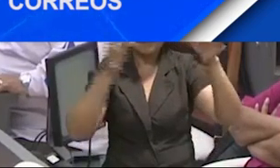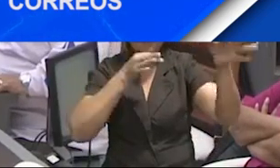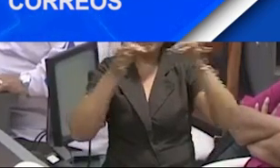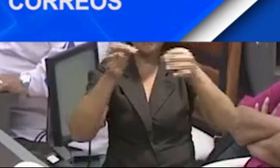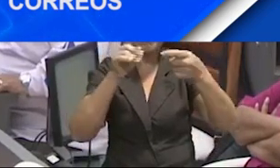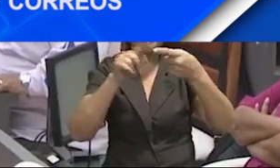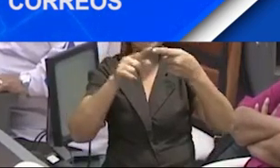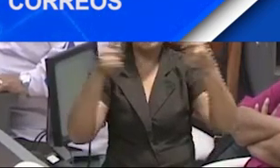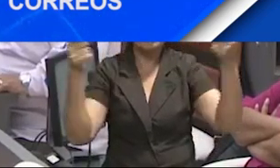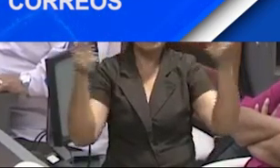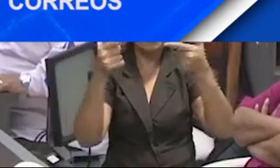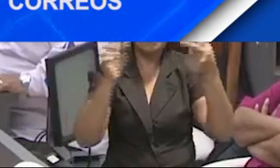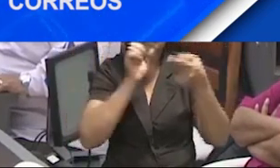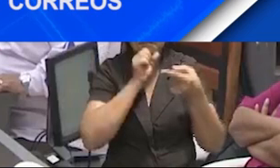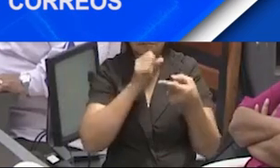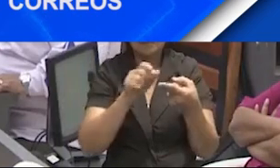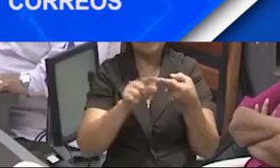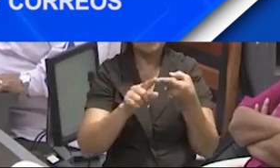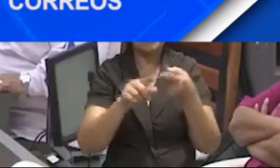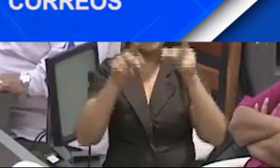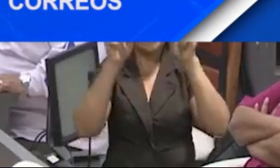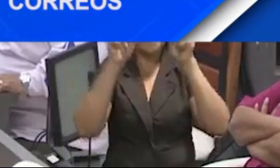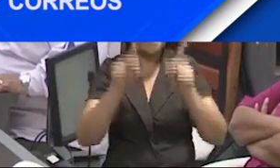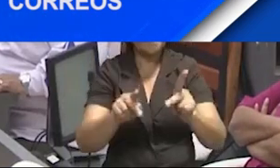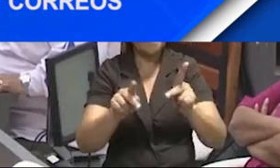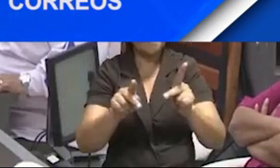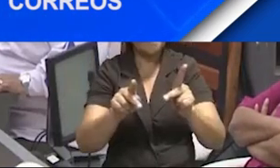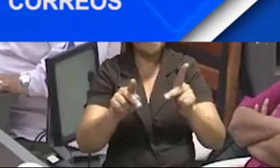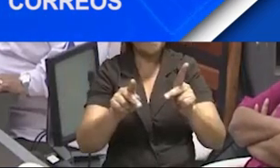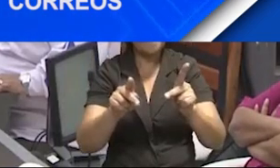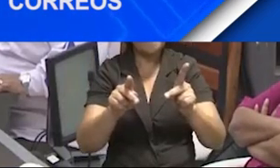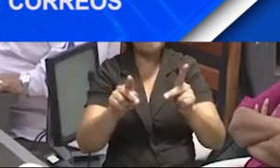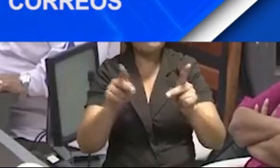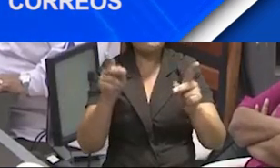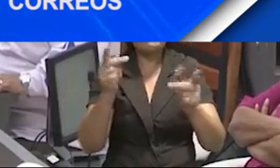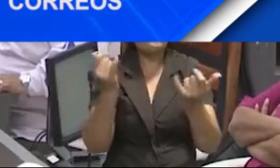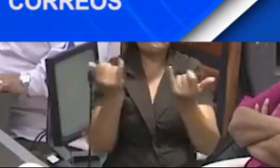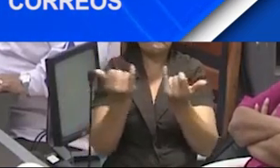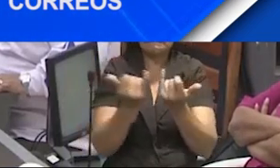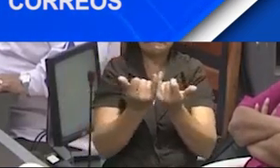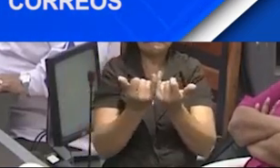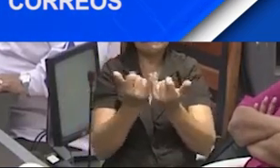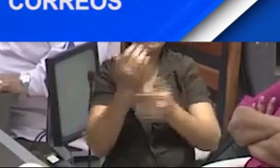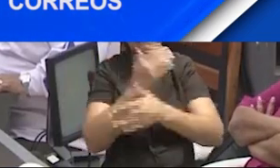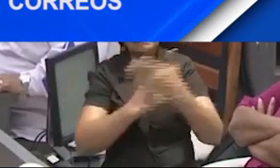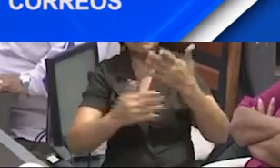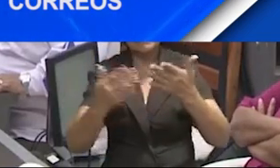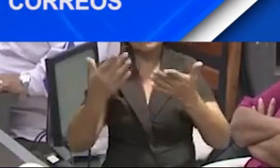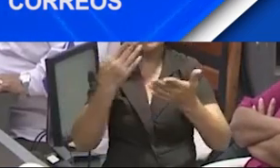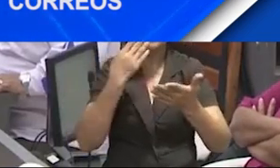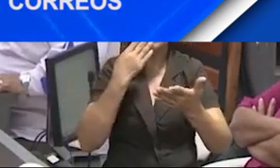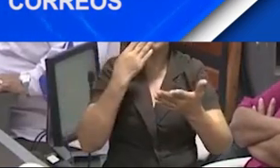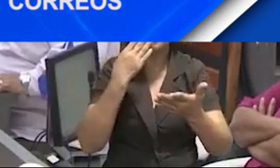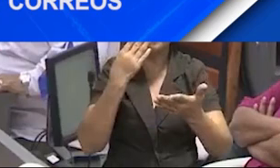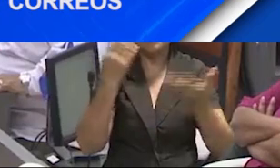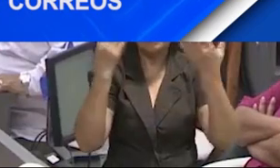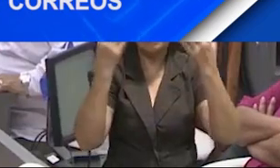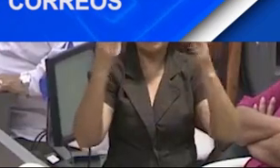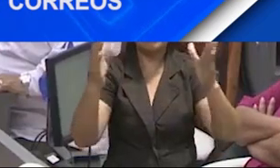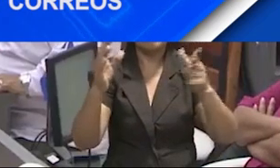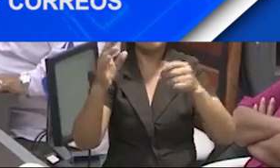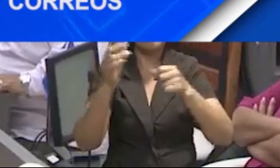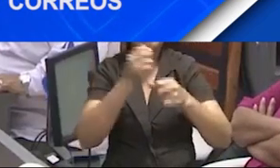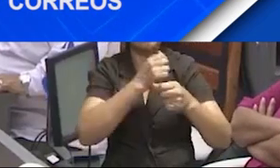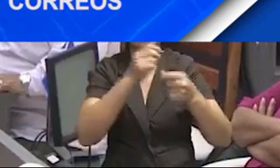ahora se actualizan para poder incluir todos los aspectos regulatorios normativos que Telcor lleva a